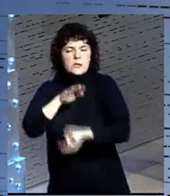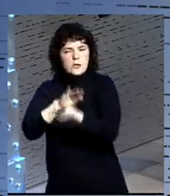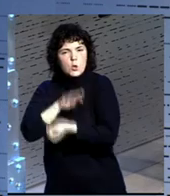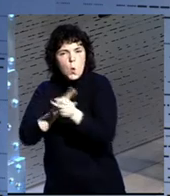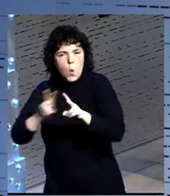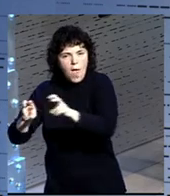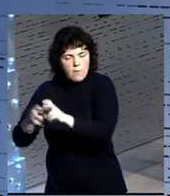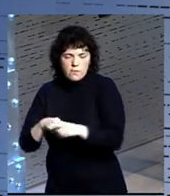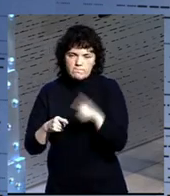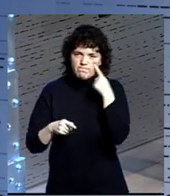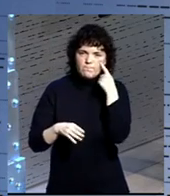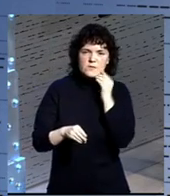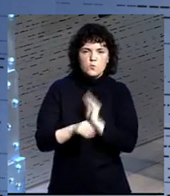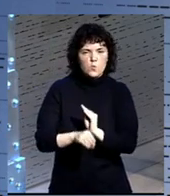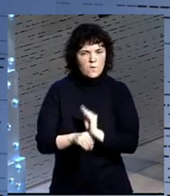servicios financieros,